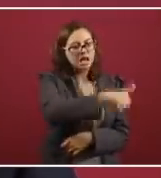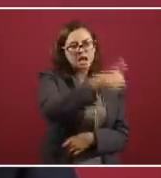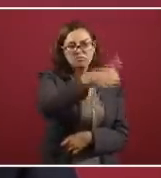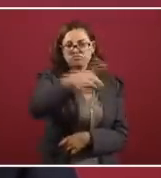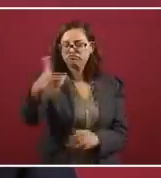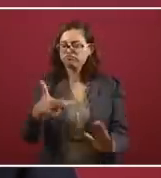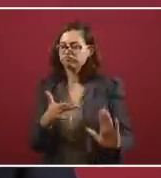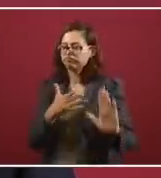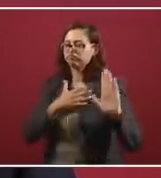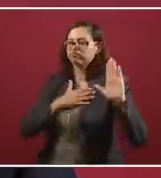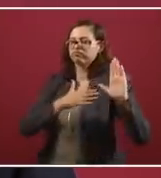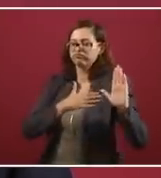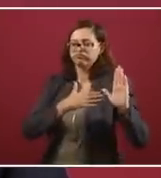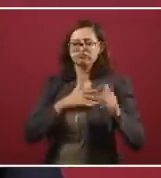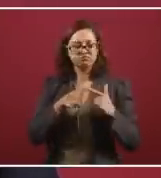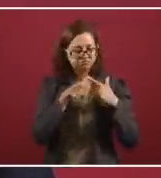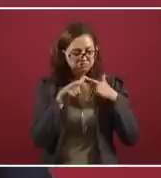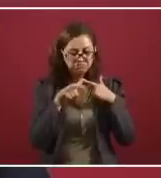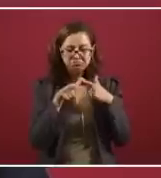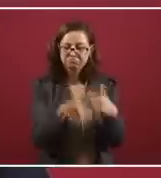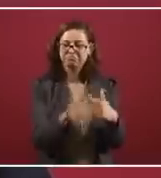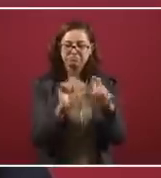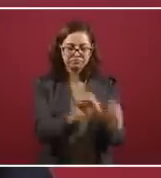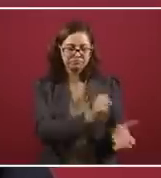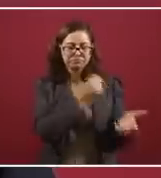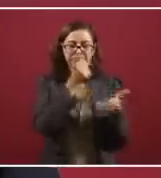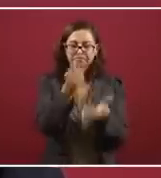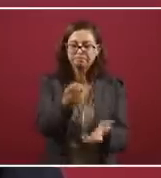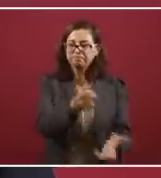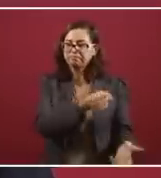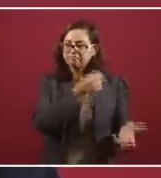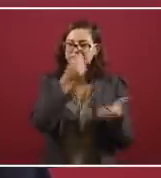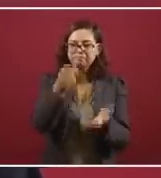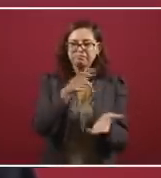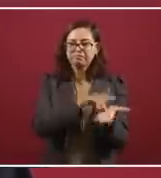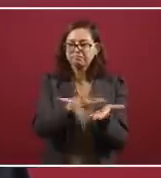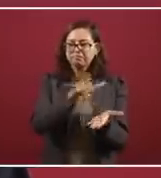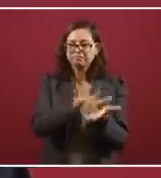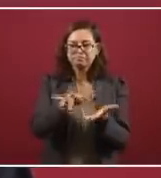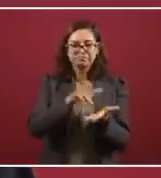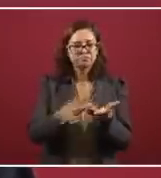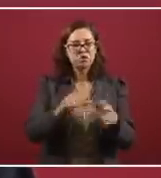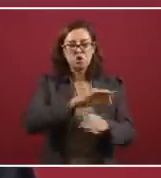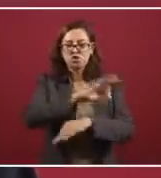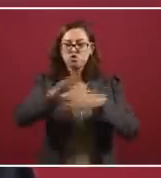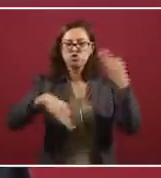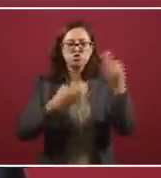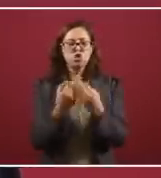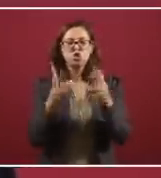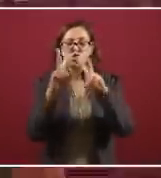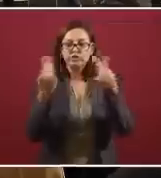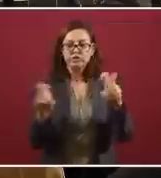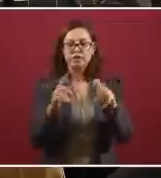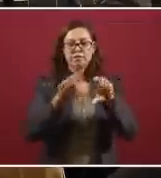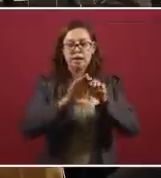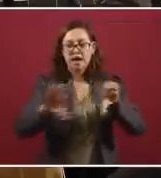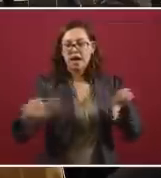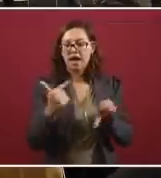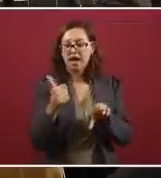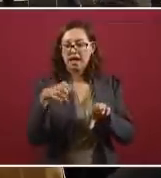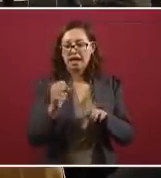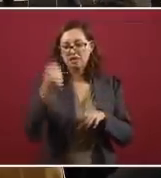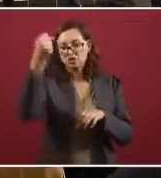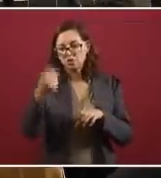de continuar sus procesos de inversión y poder terminar la red de gasoductos en el sur sureste del